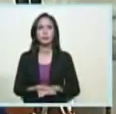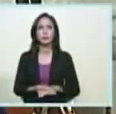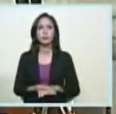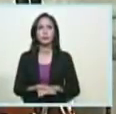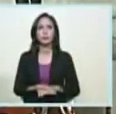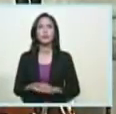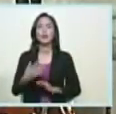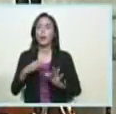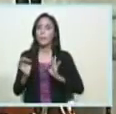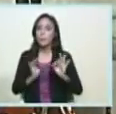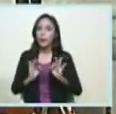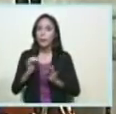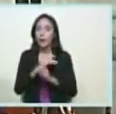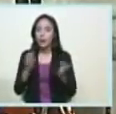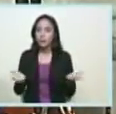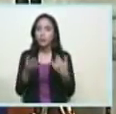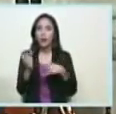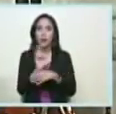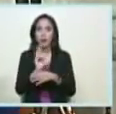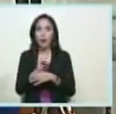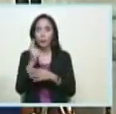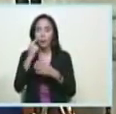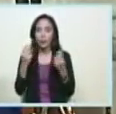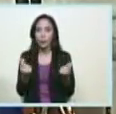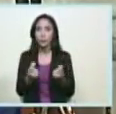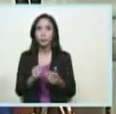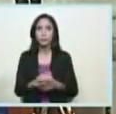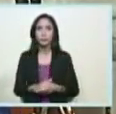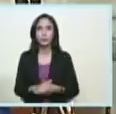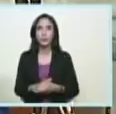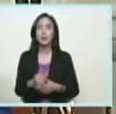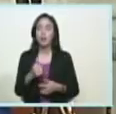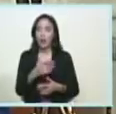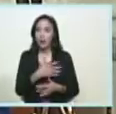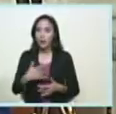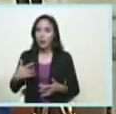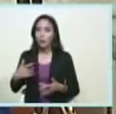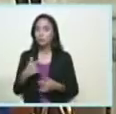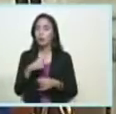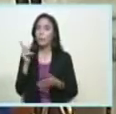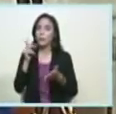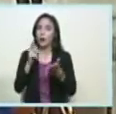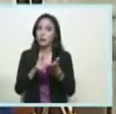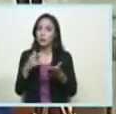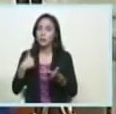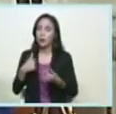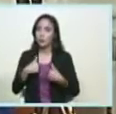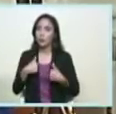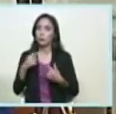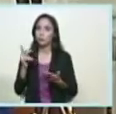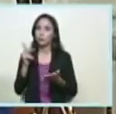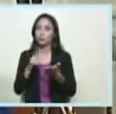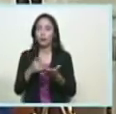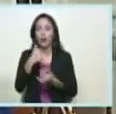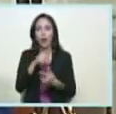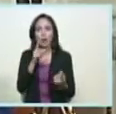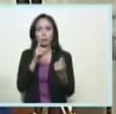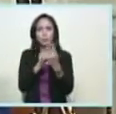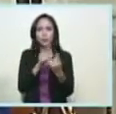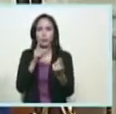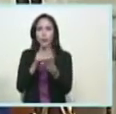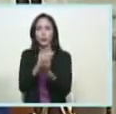preparar y activar de manera inmediata yo quiero participar en esto y conocer directamente